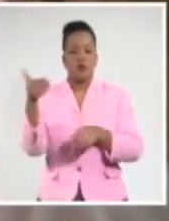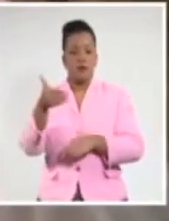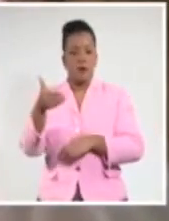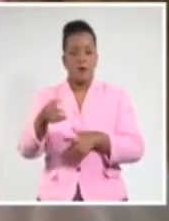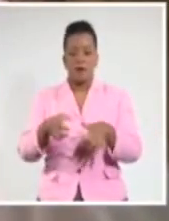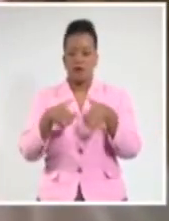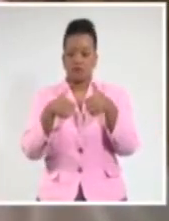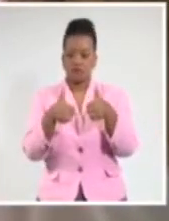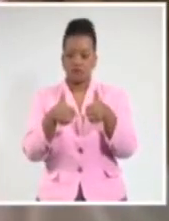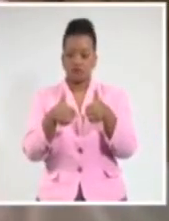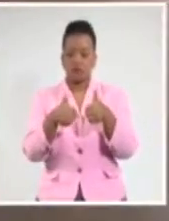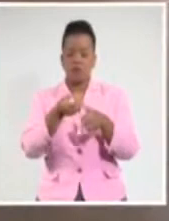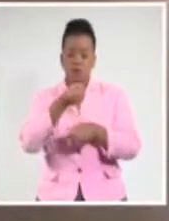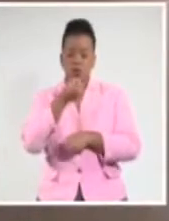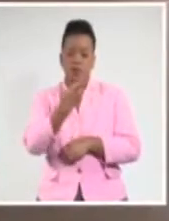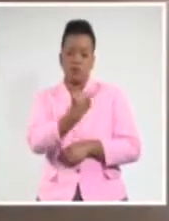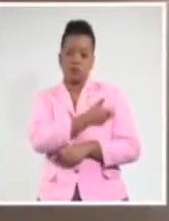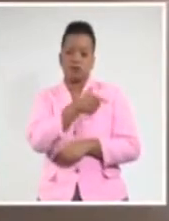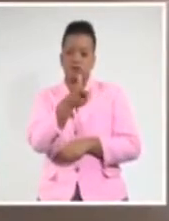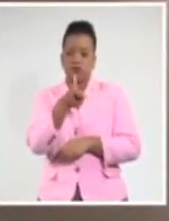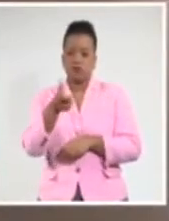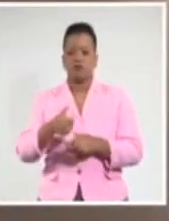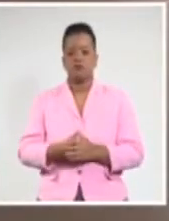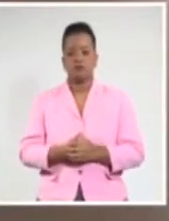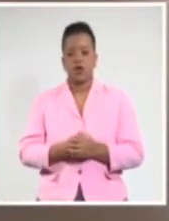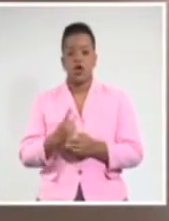alta inmunización. Nosotros hemos vacunado